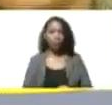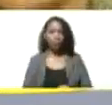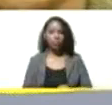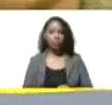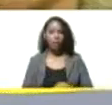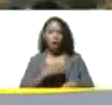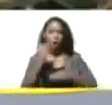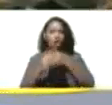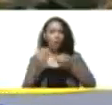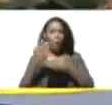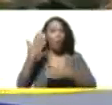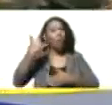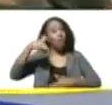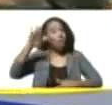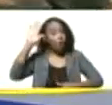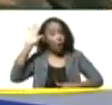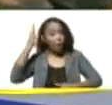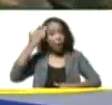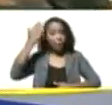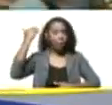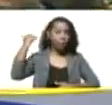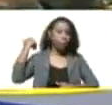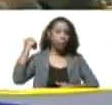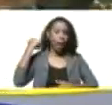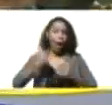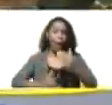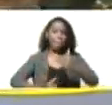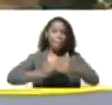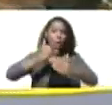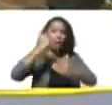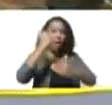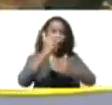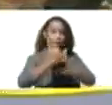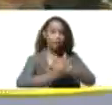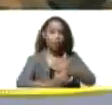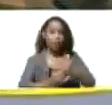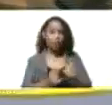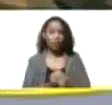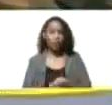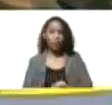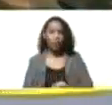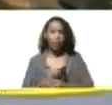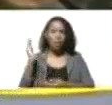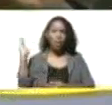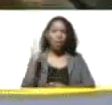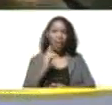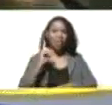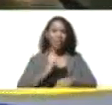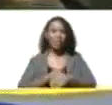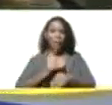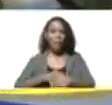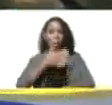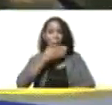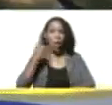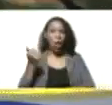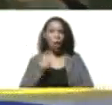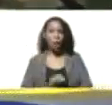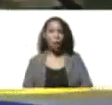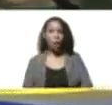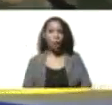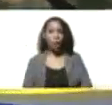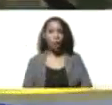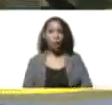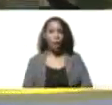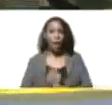Como fue el proyecto, vendrán tiempos mejores,